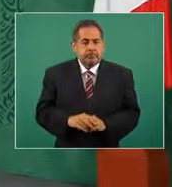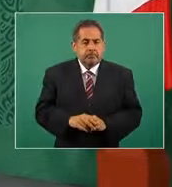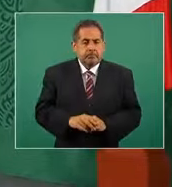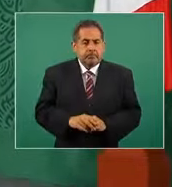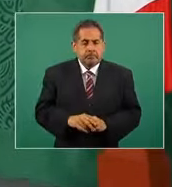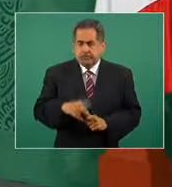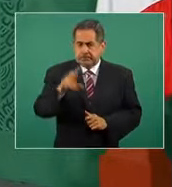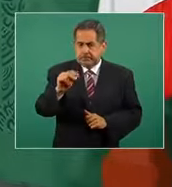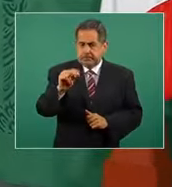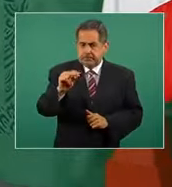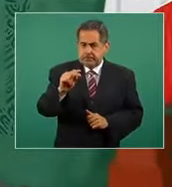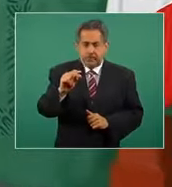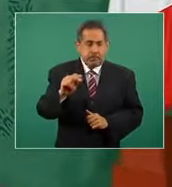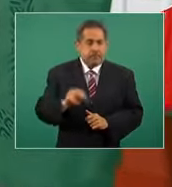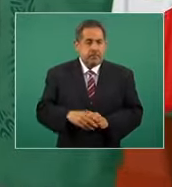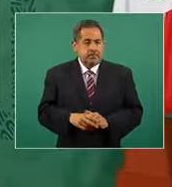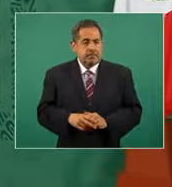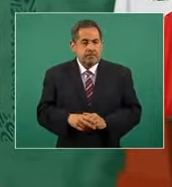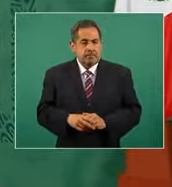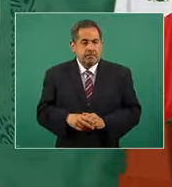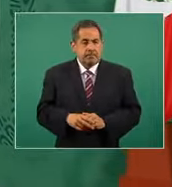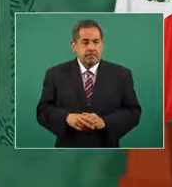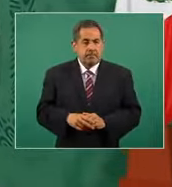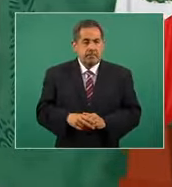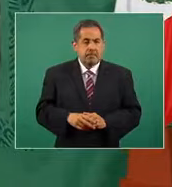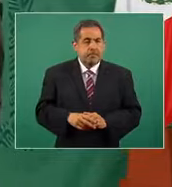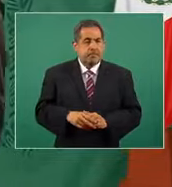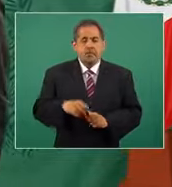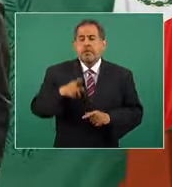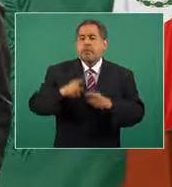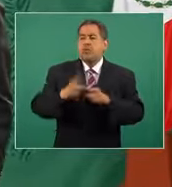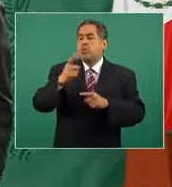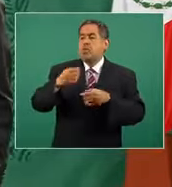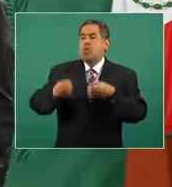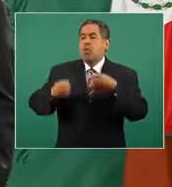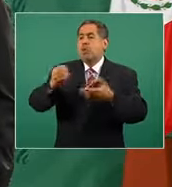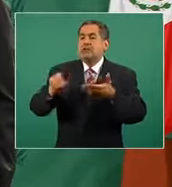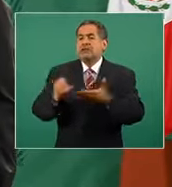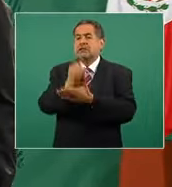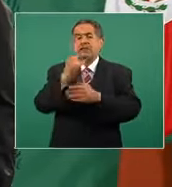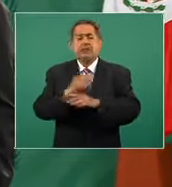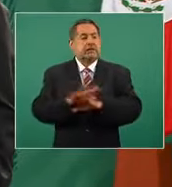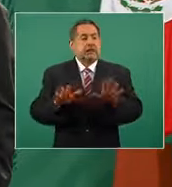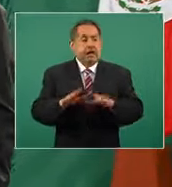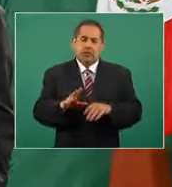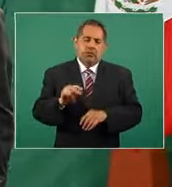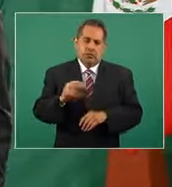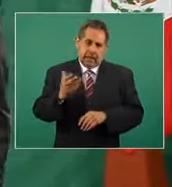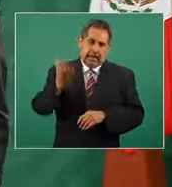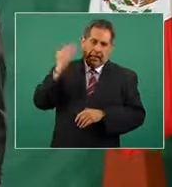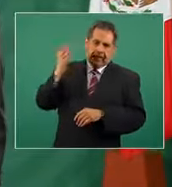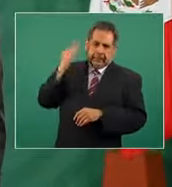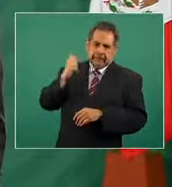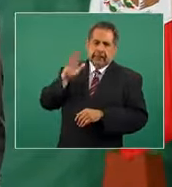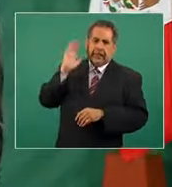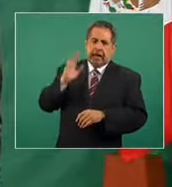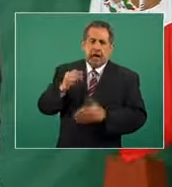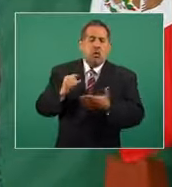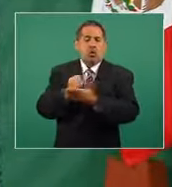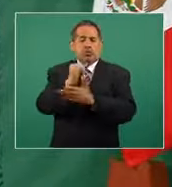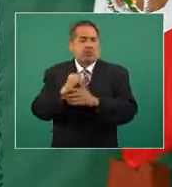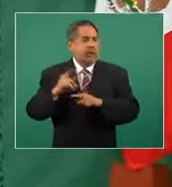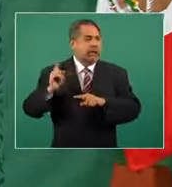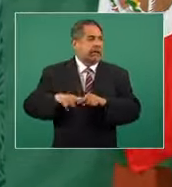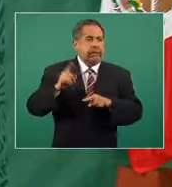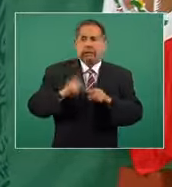Y no es nada más la decisión de un juez, como era antes, que ni siquiera se